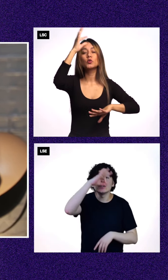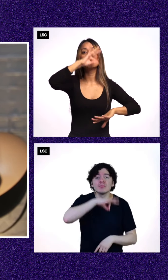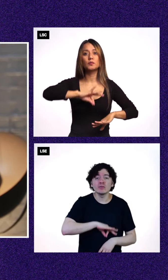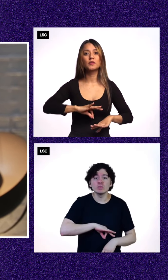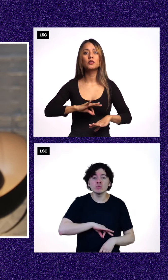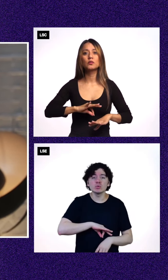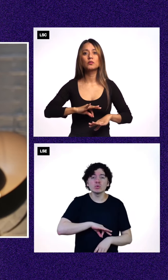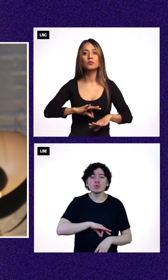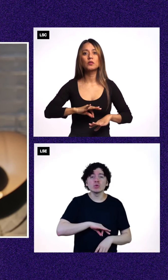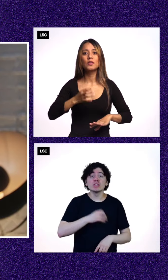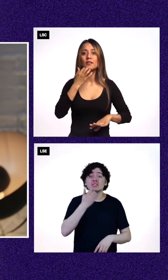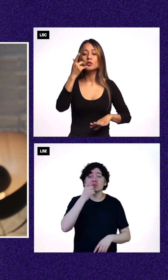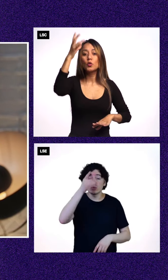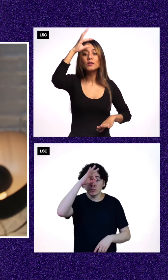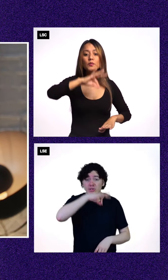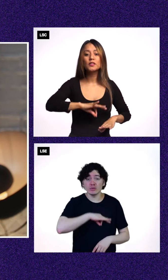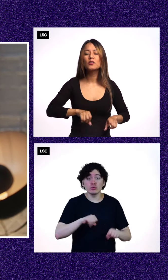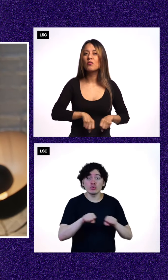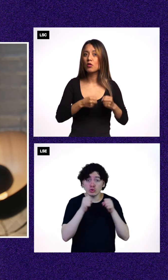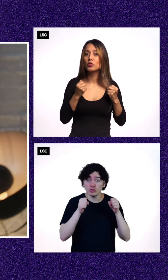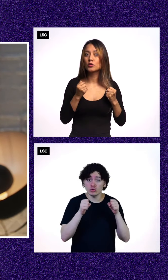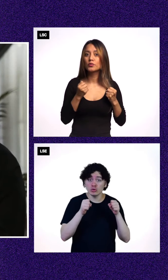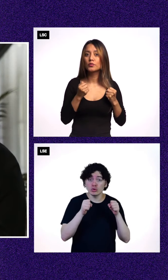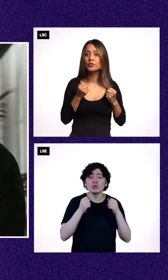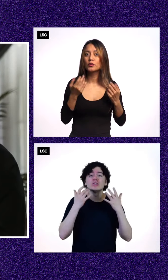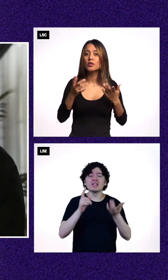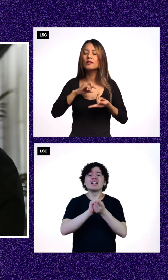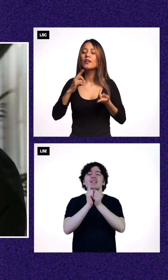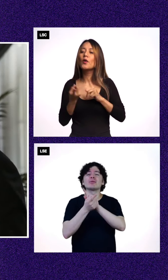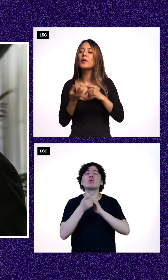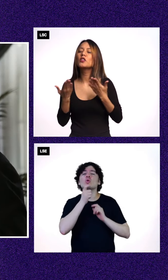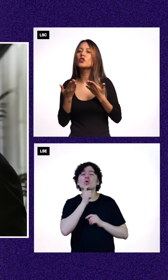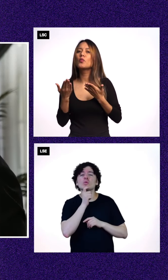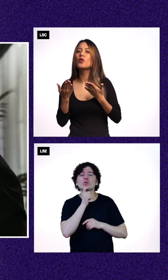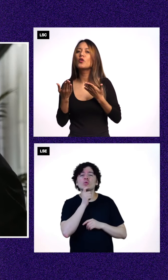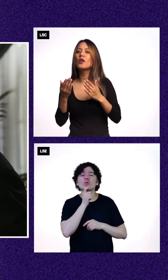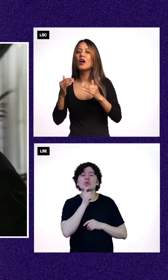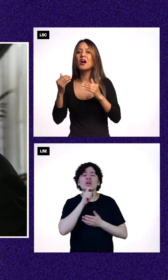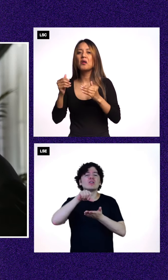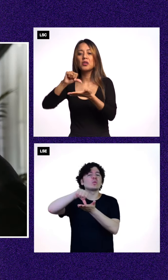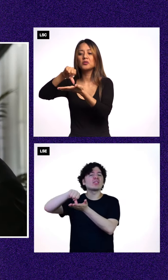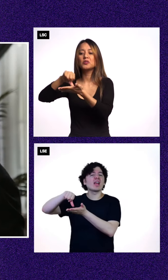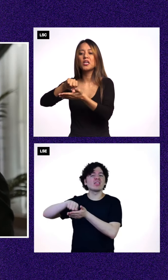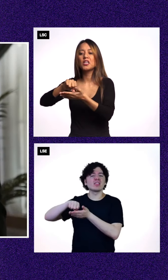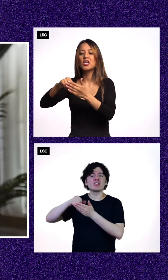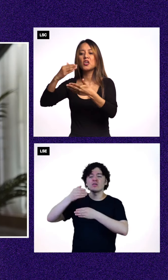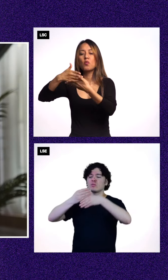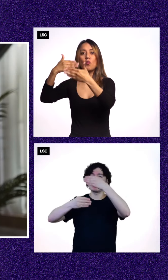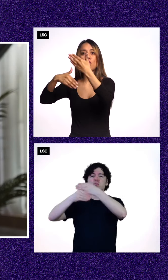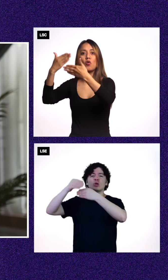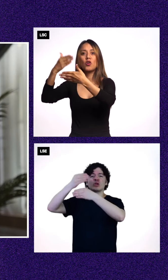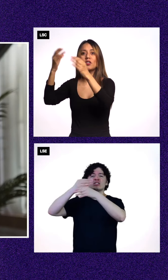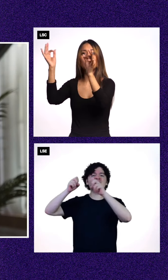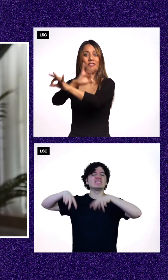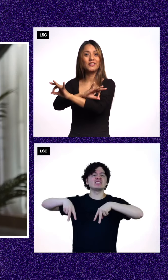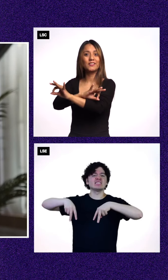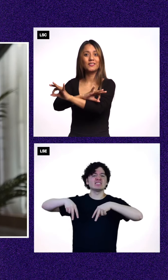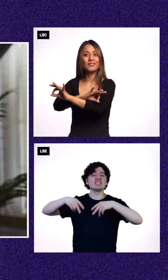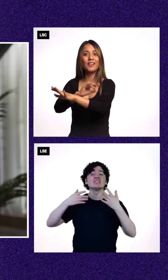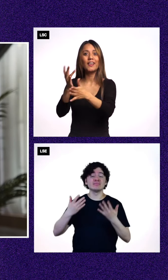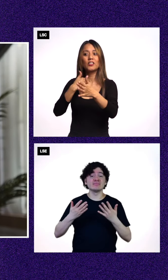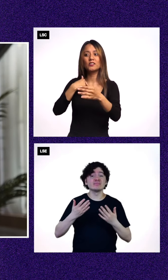repente, si tu espíritu está roto, te conviertes en una ciudad sin muro y te quedas sin defensa ante todo lo que el diablo